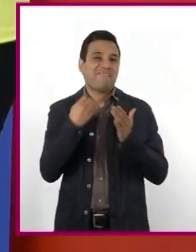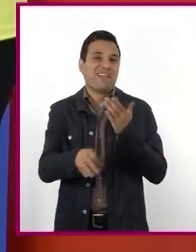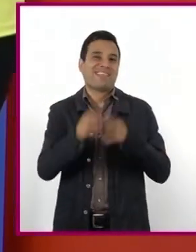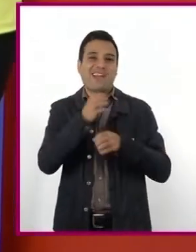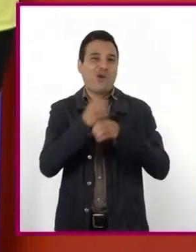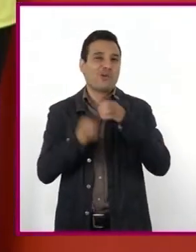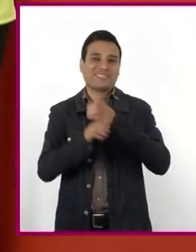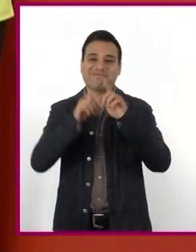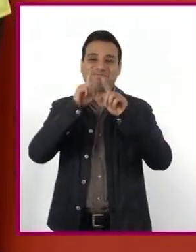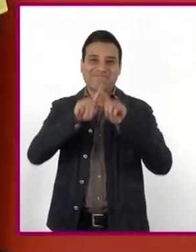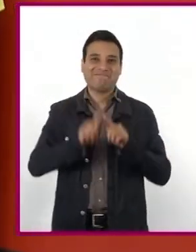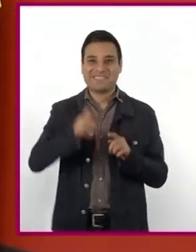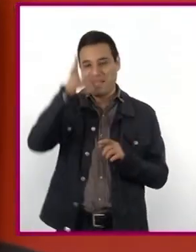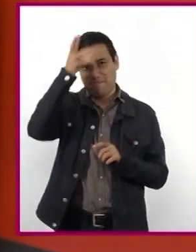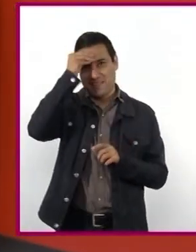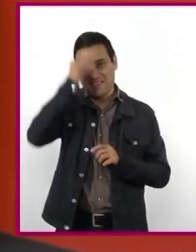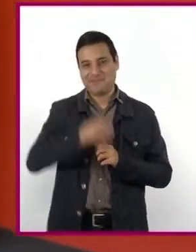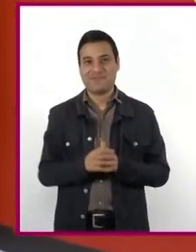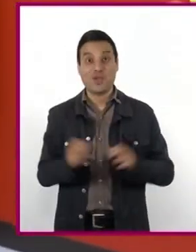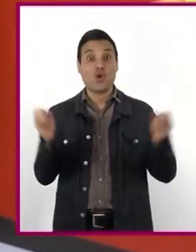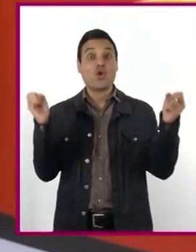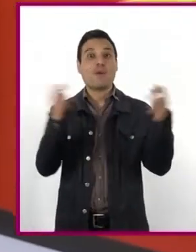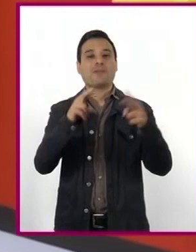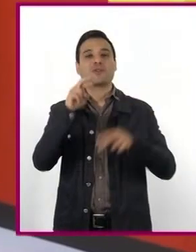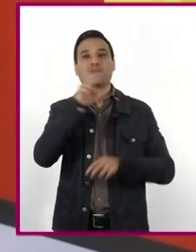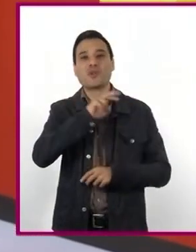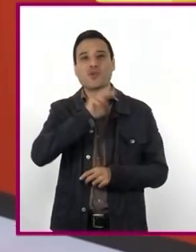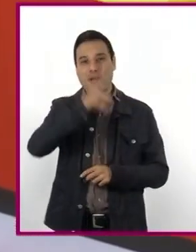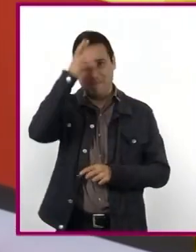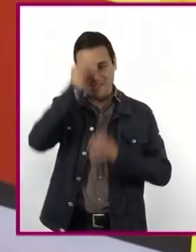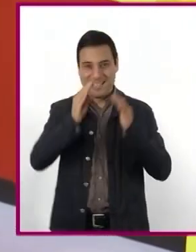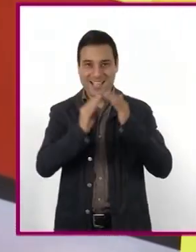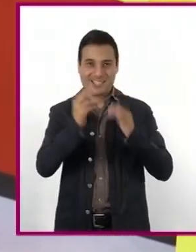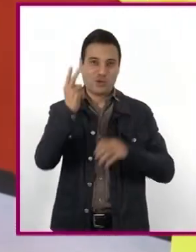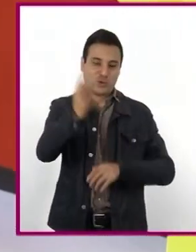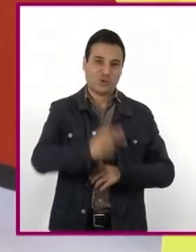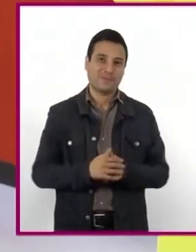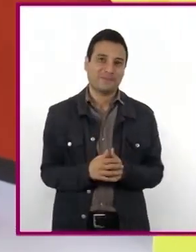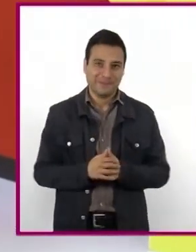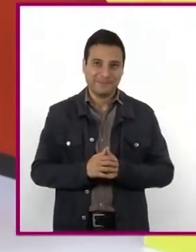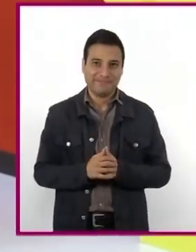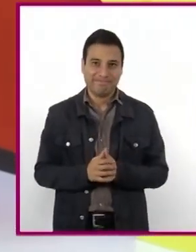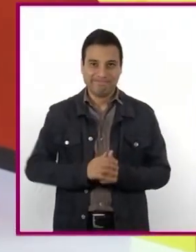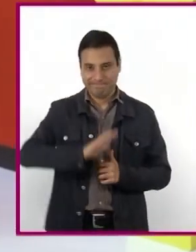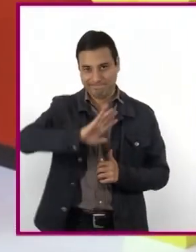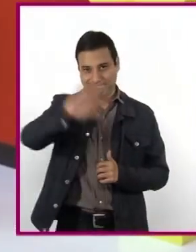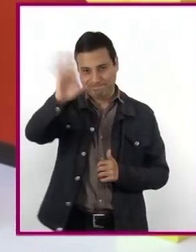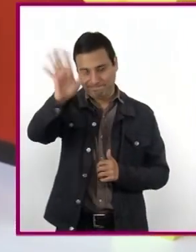que aprender y descubrir, así que nos vemos pronto aquí en Aprende en Casa 2.